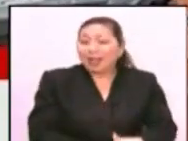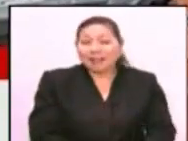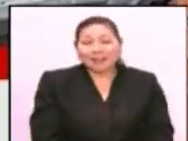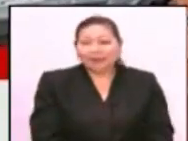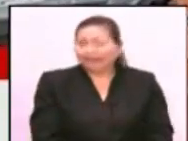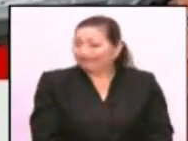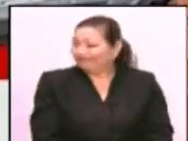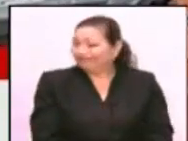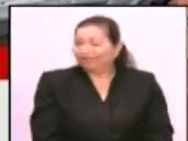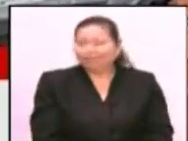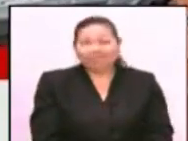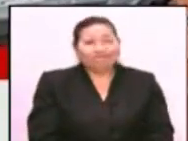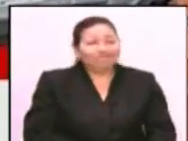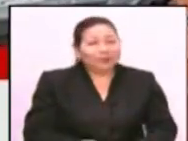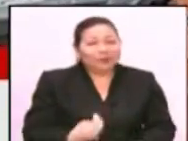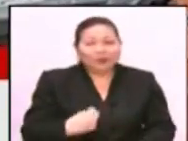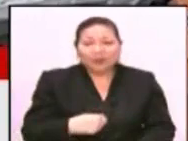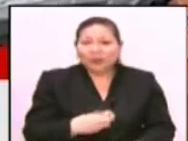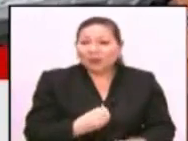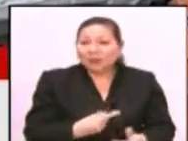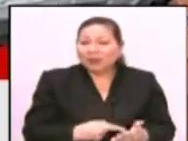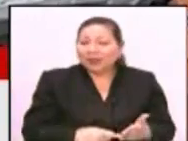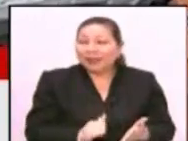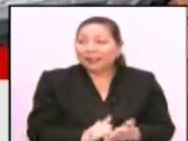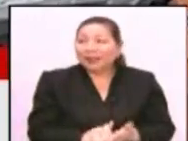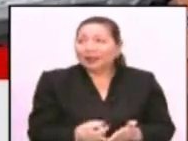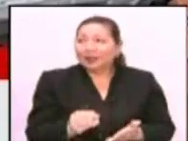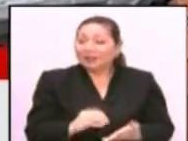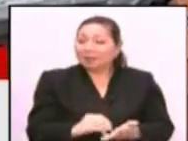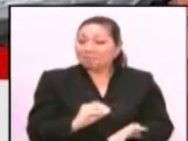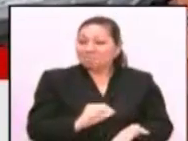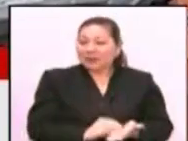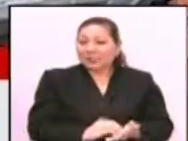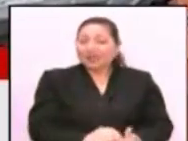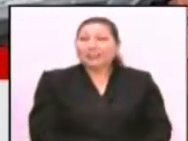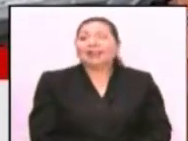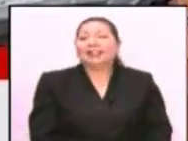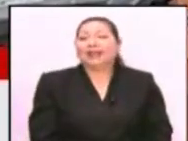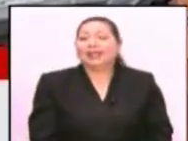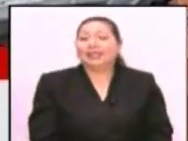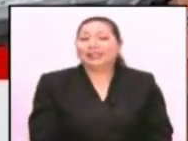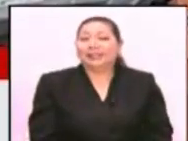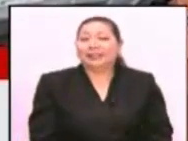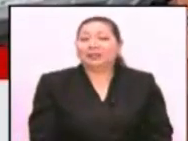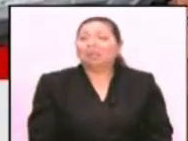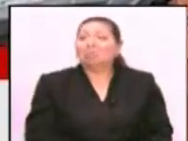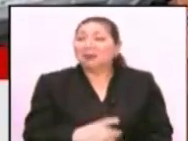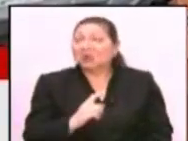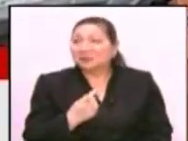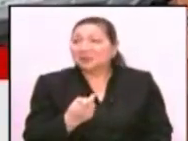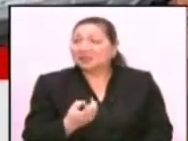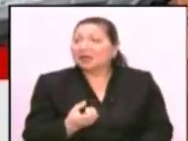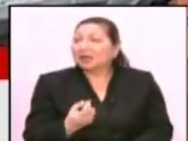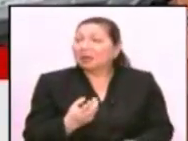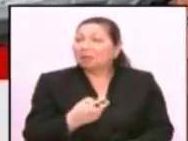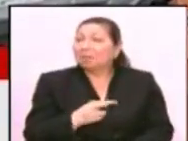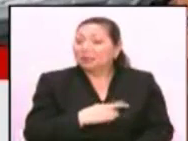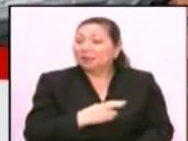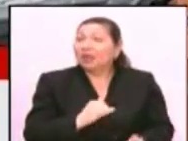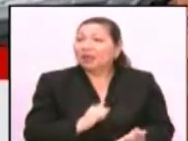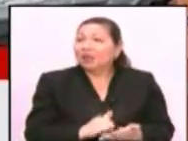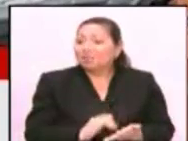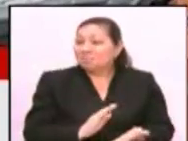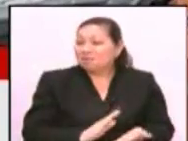ya no, la manejamos nosotros como tal, pero son reingresos. Por tanto, puede ser que aquel primario